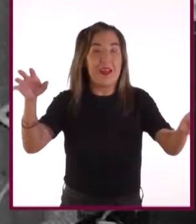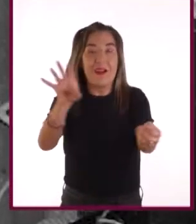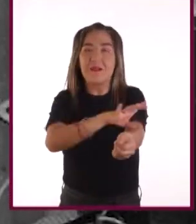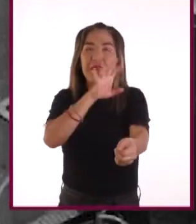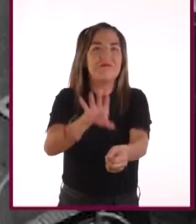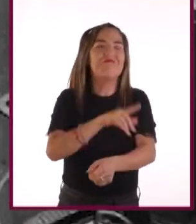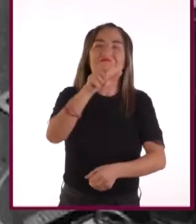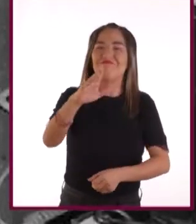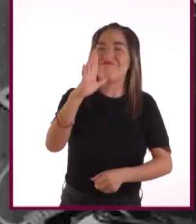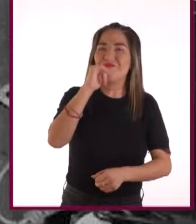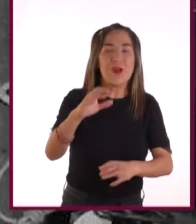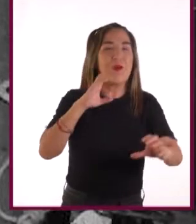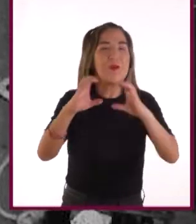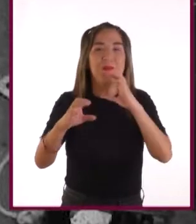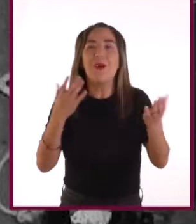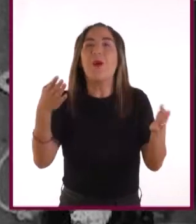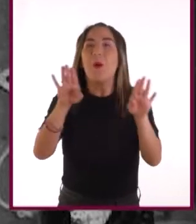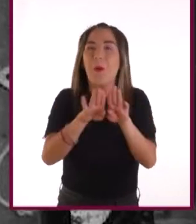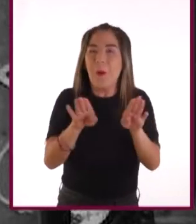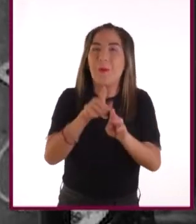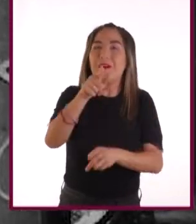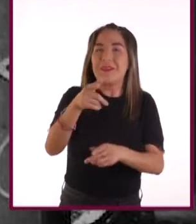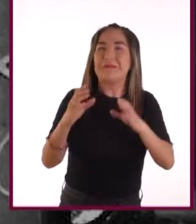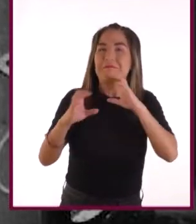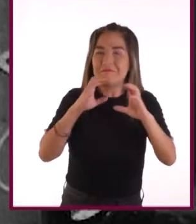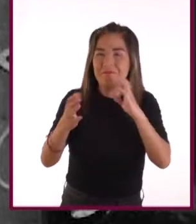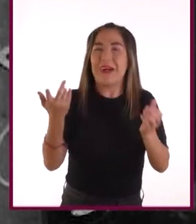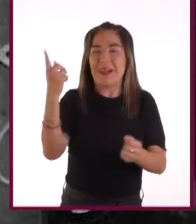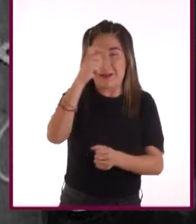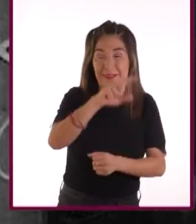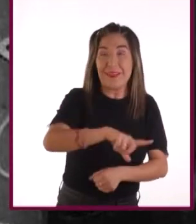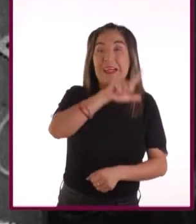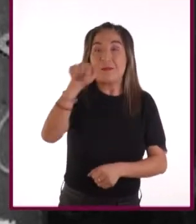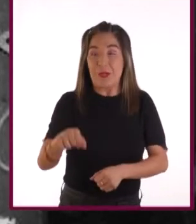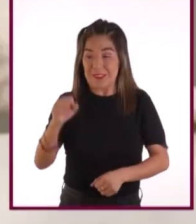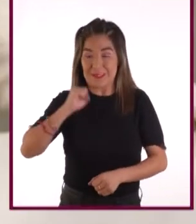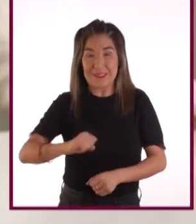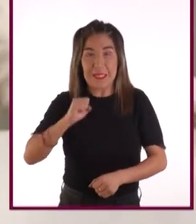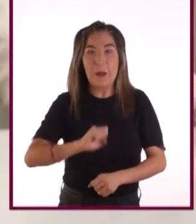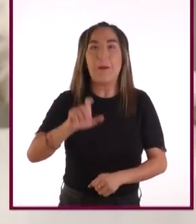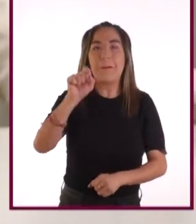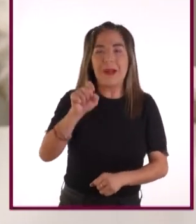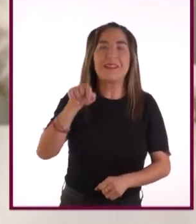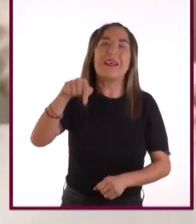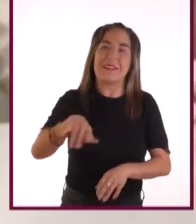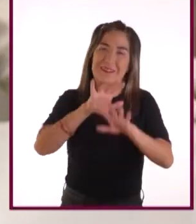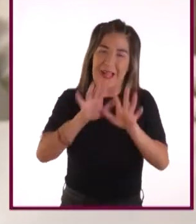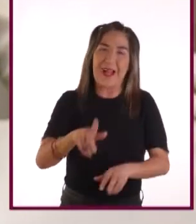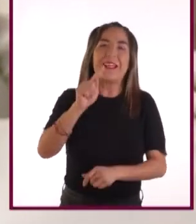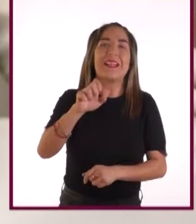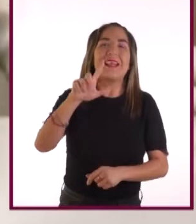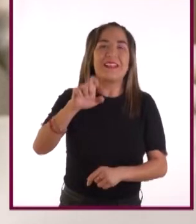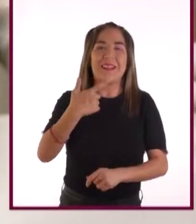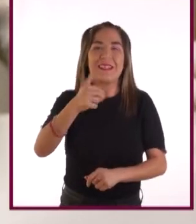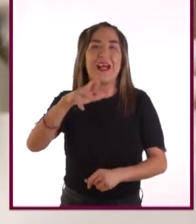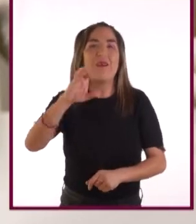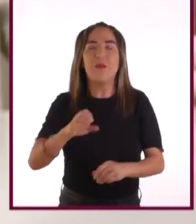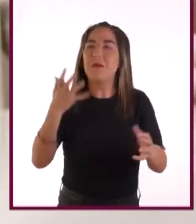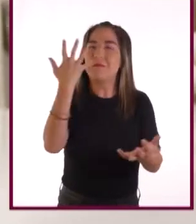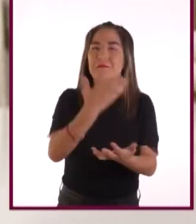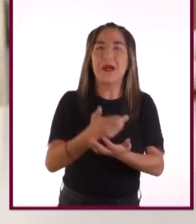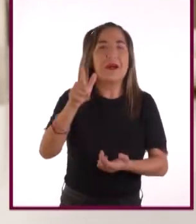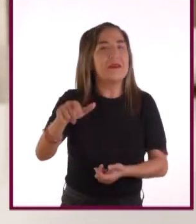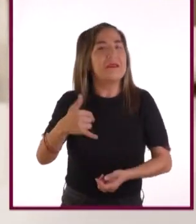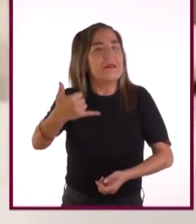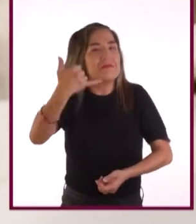comunicar, ¿no? Tenías que ir hasta el lugar donde estaba. Y después, del siglo XX, se desarrolló ya el telégrafo como lo conocemos